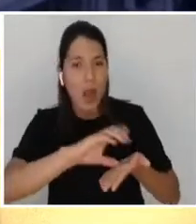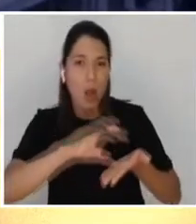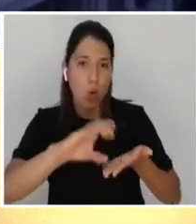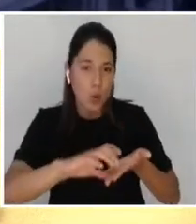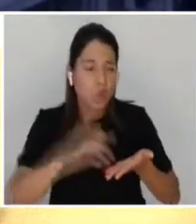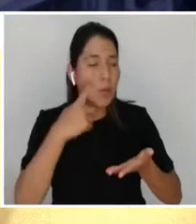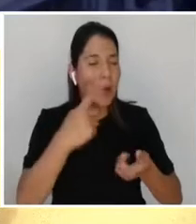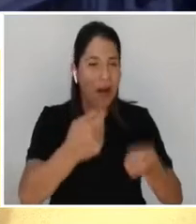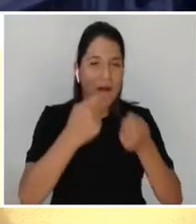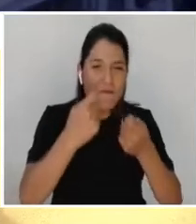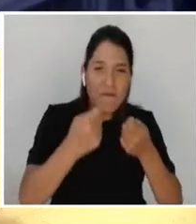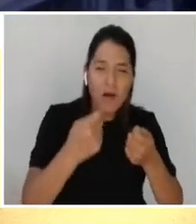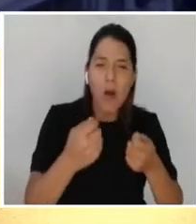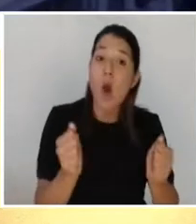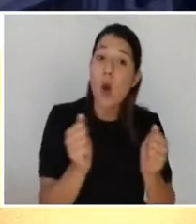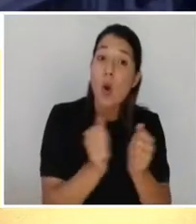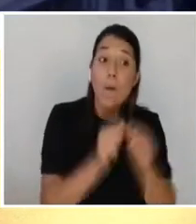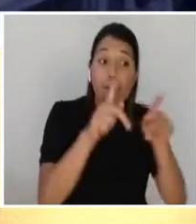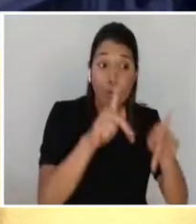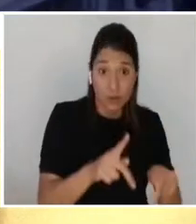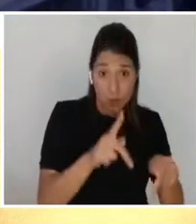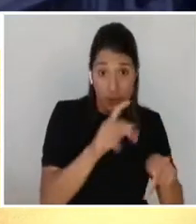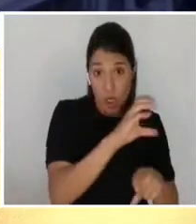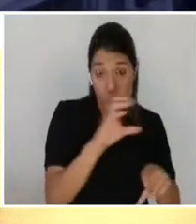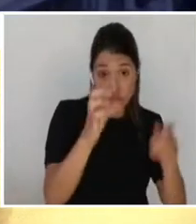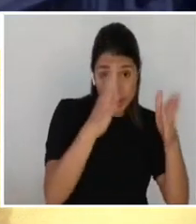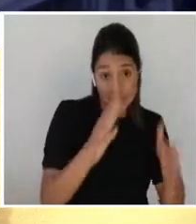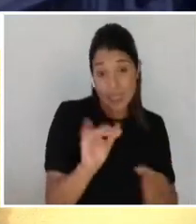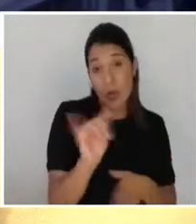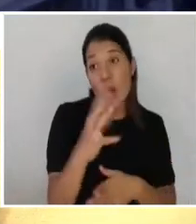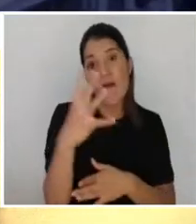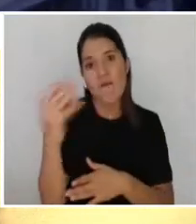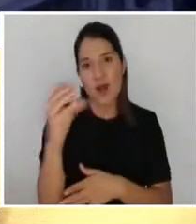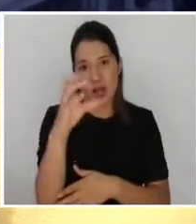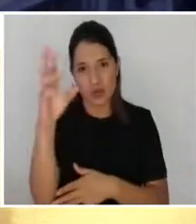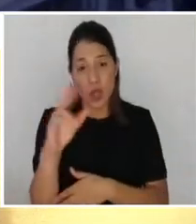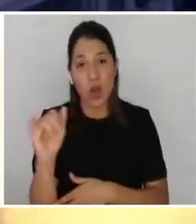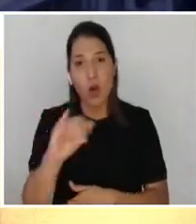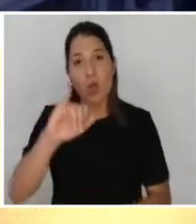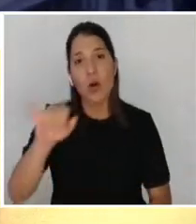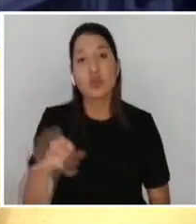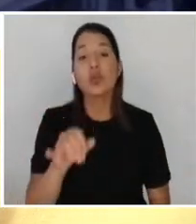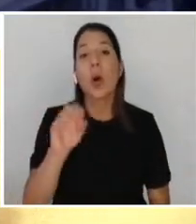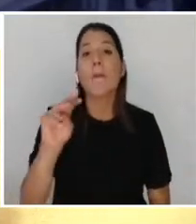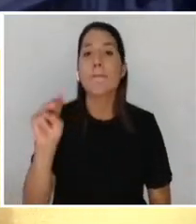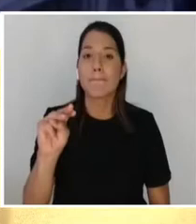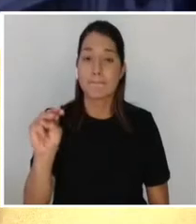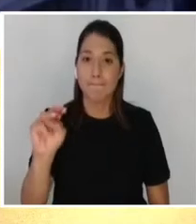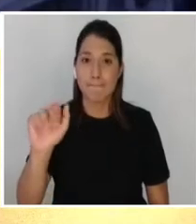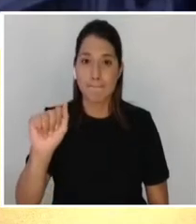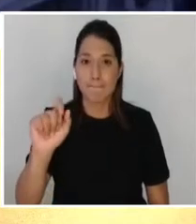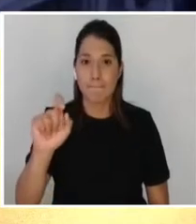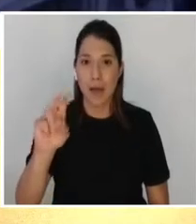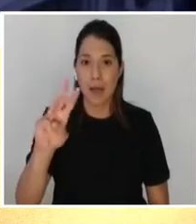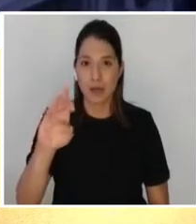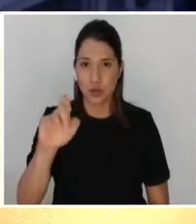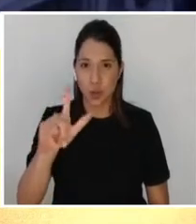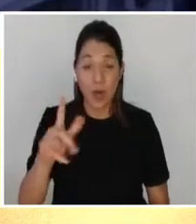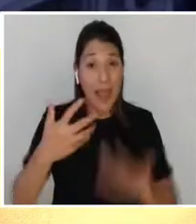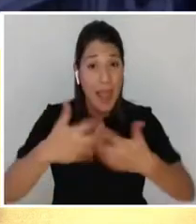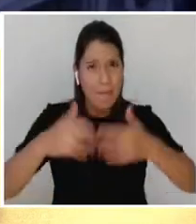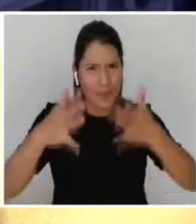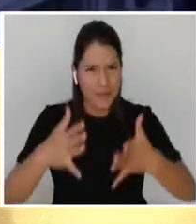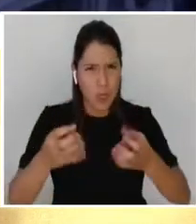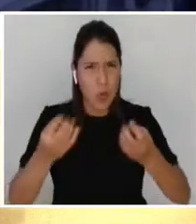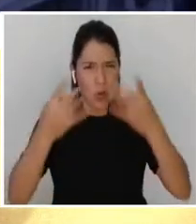gente tanto de Costa Rica como fuera de Costa Rica, como por ejemplo John Maxwell, que es un empresario muy reconocido, que tiene libros y demás, y